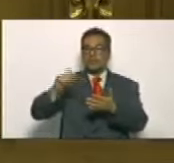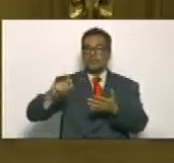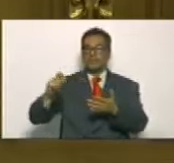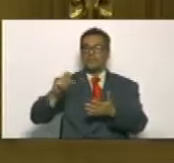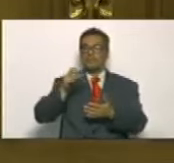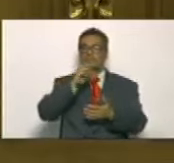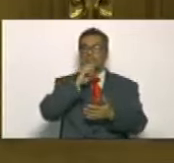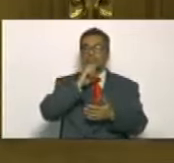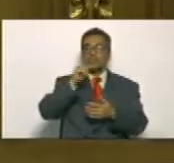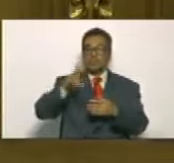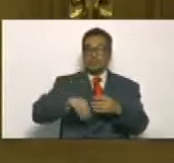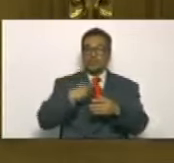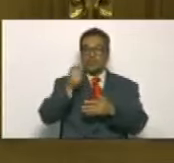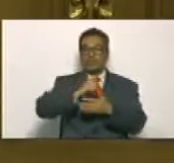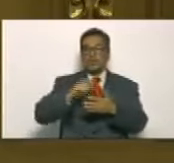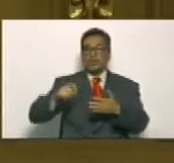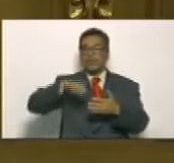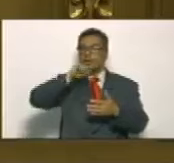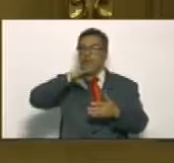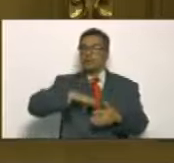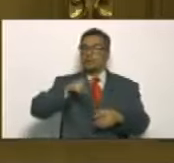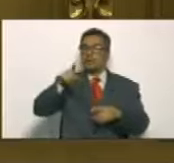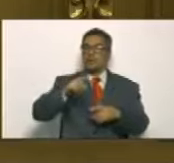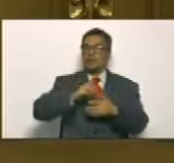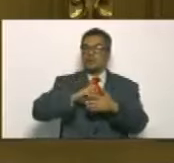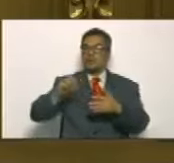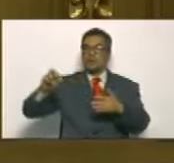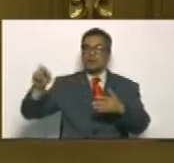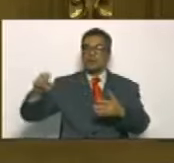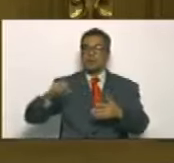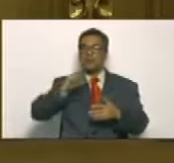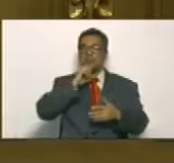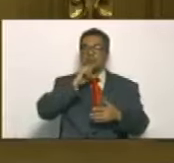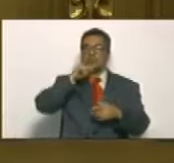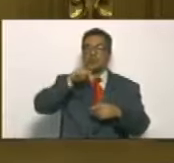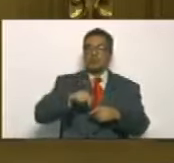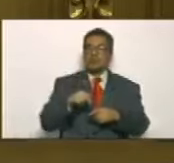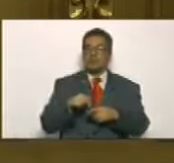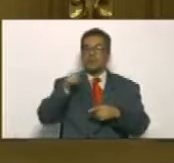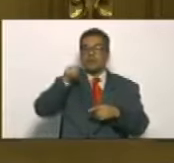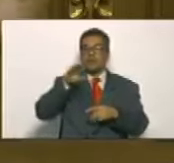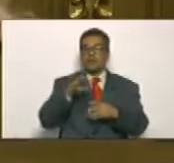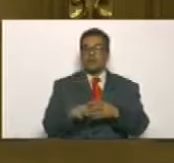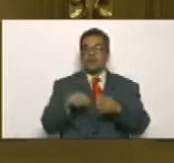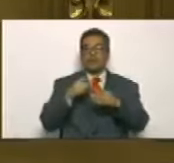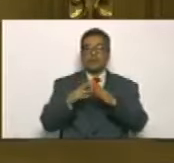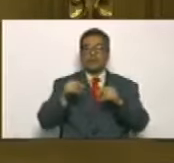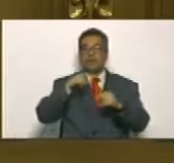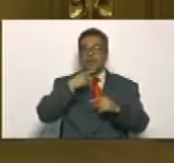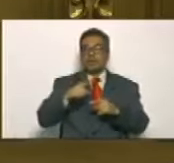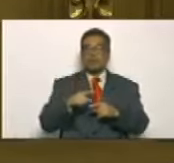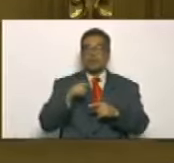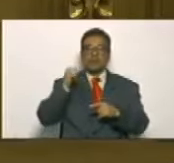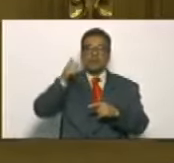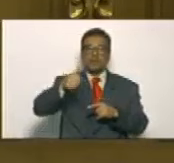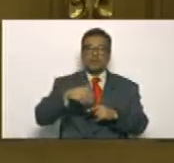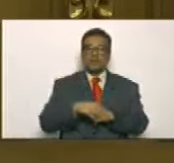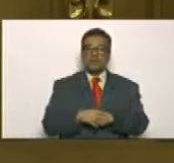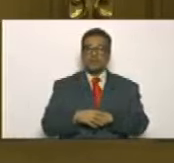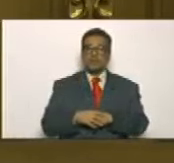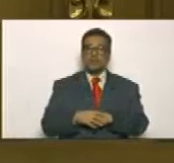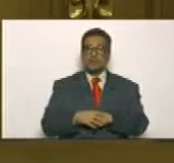oro para que escribamos la historia con letras de oro de estas y todas las generaciones.